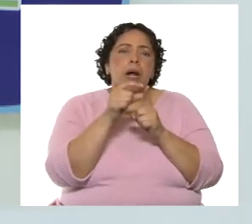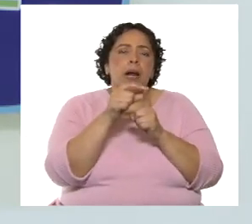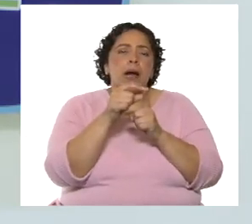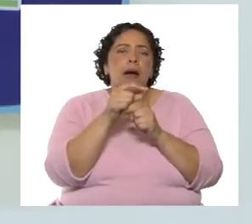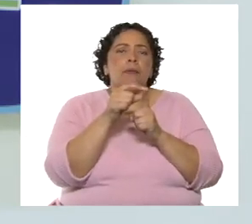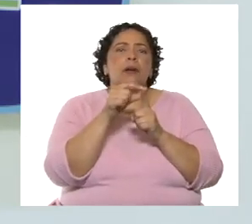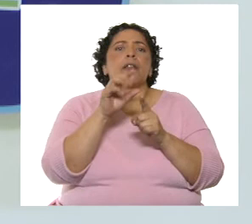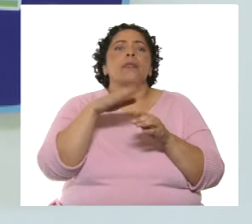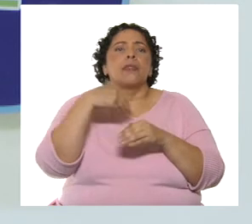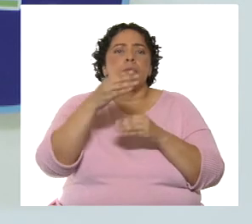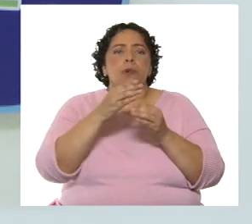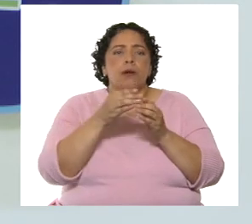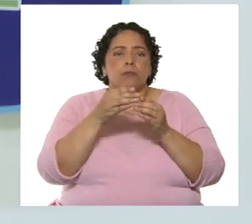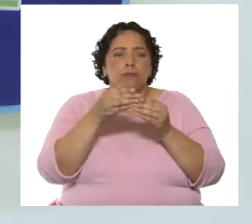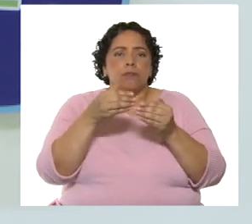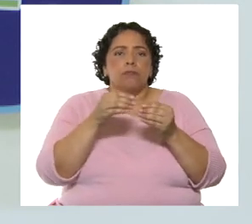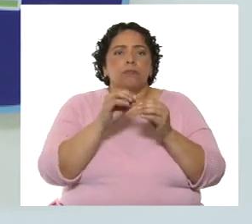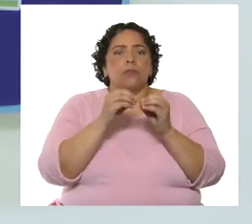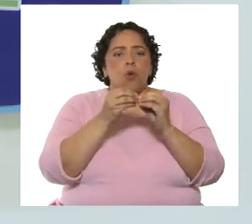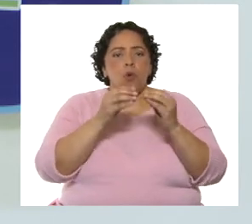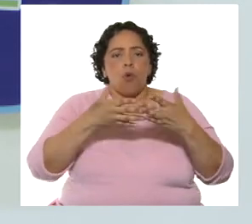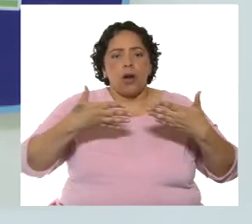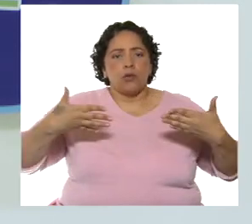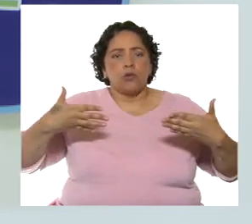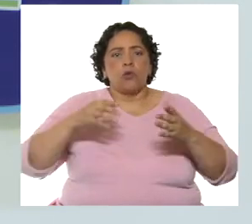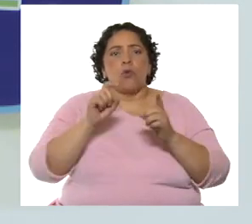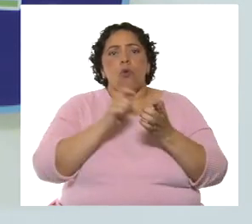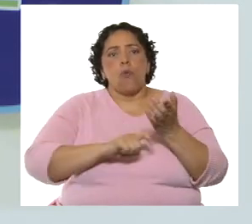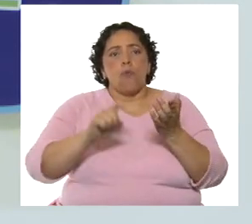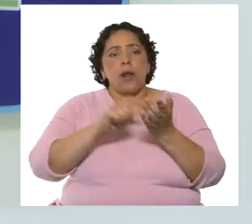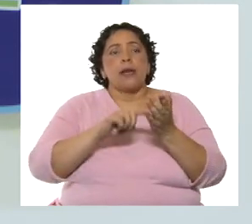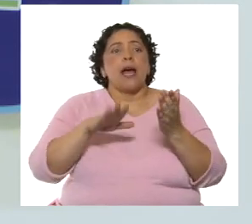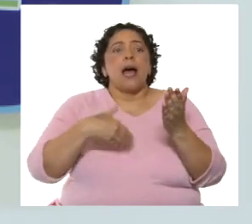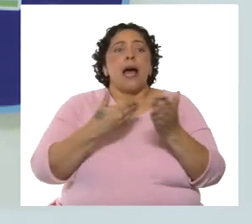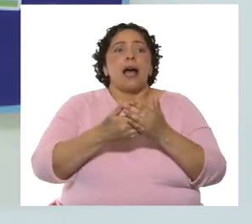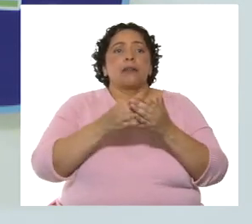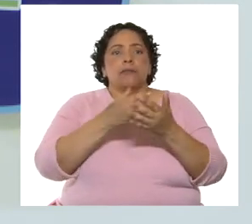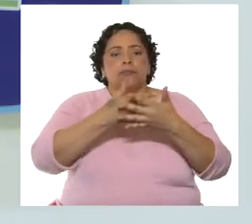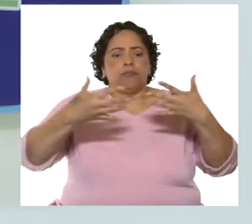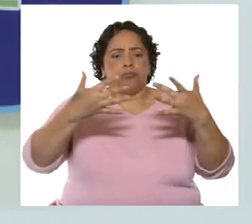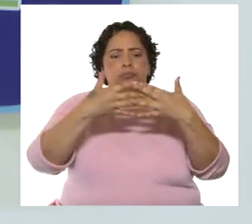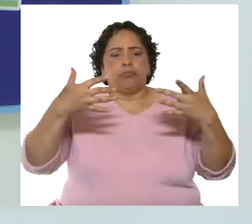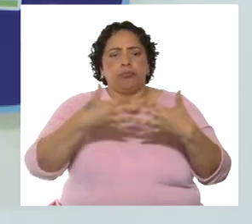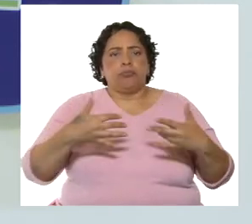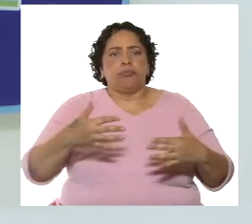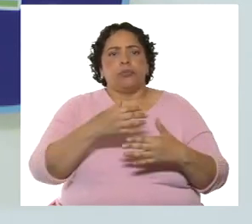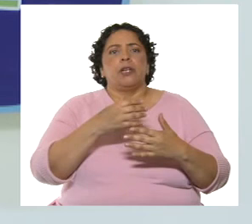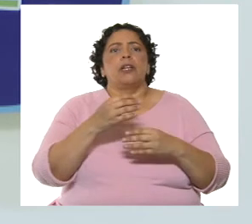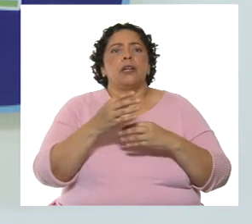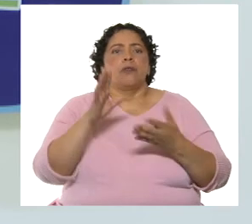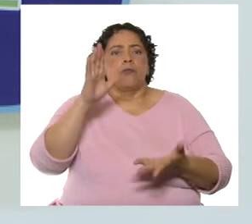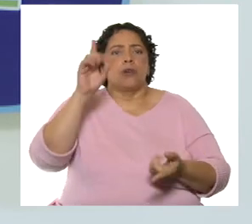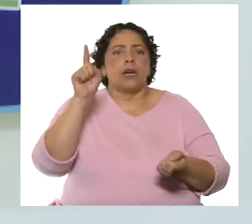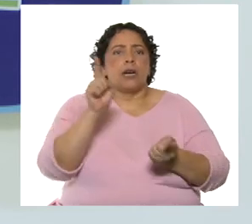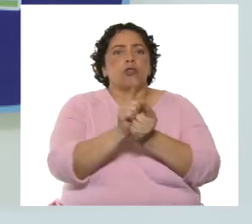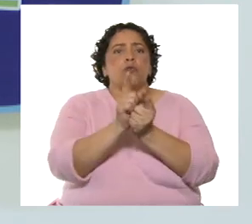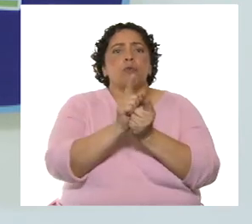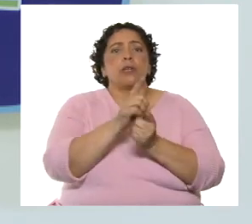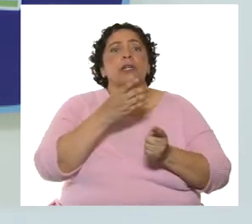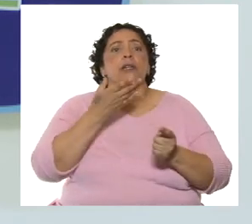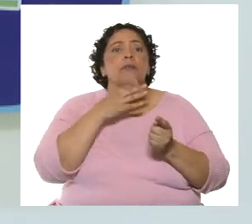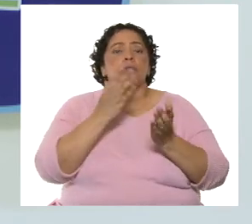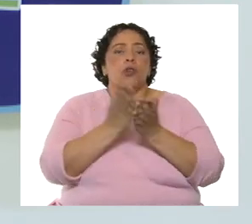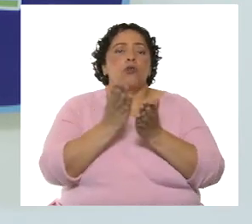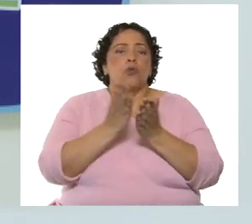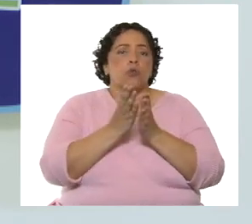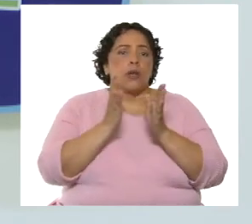con frases, luego oraciones completas hasta realizar párrafos y resúmenes, porque si son estudiantes